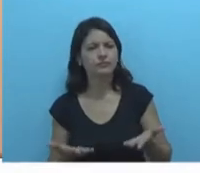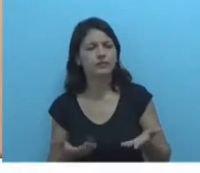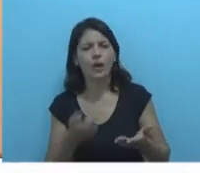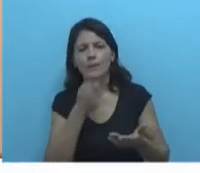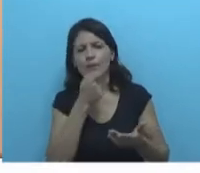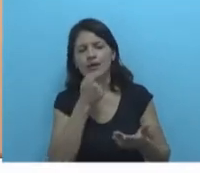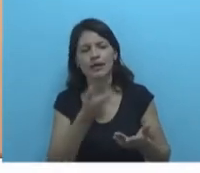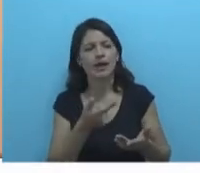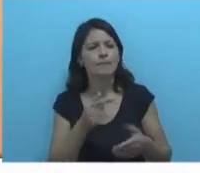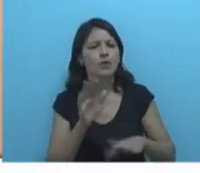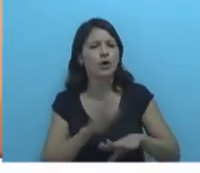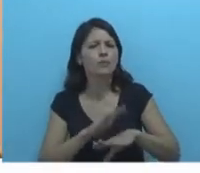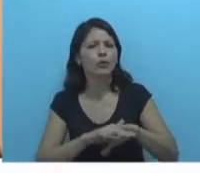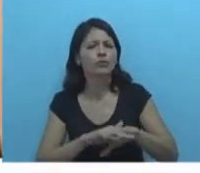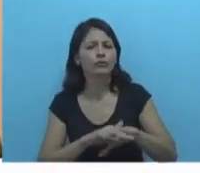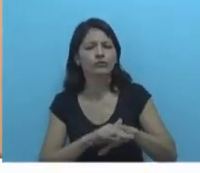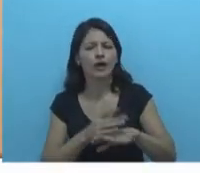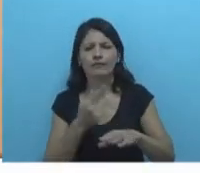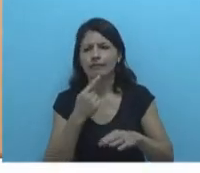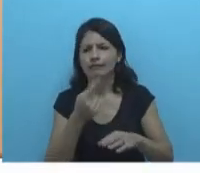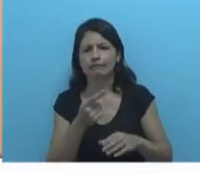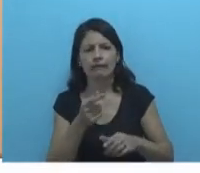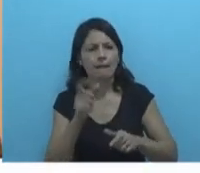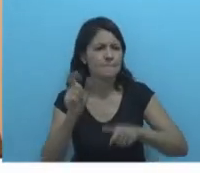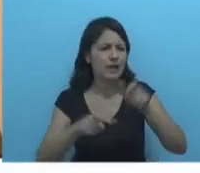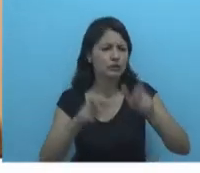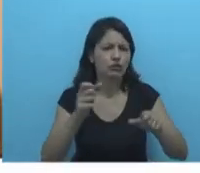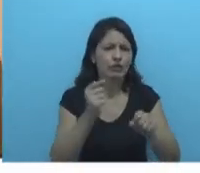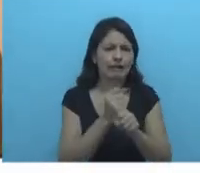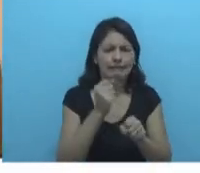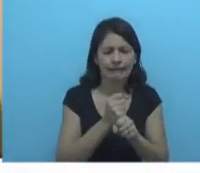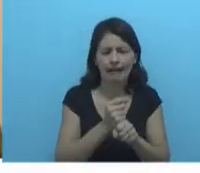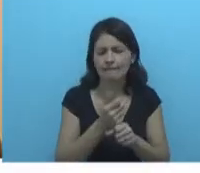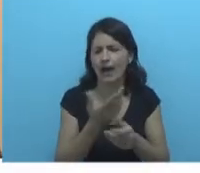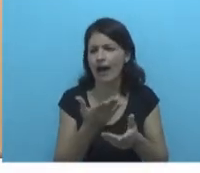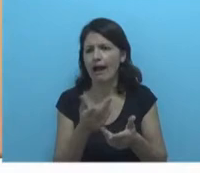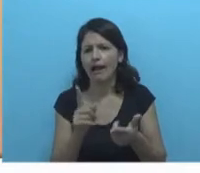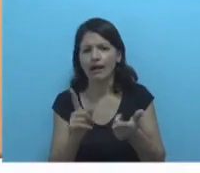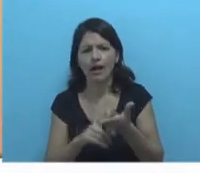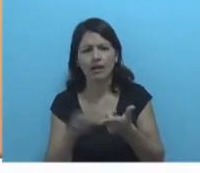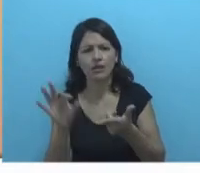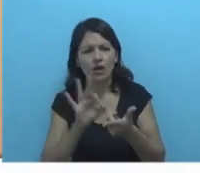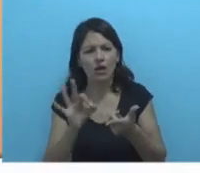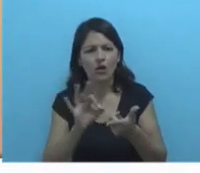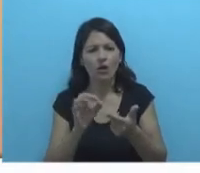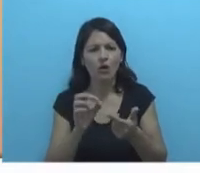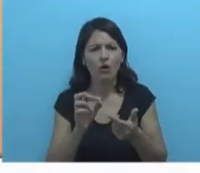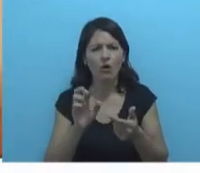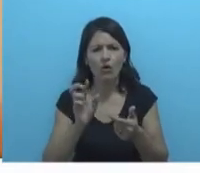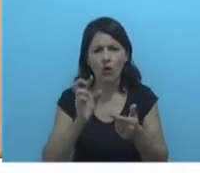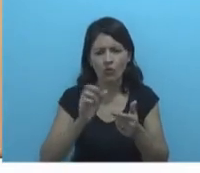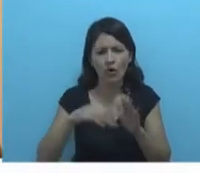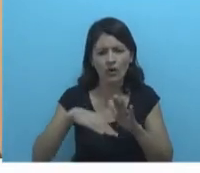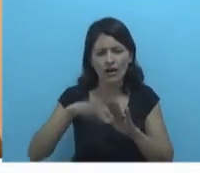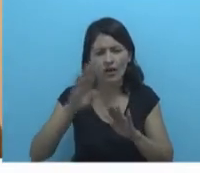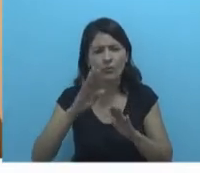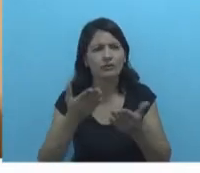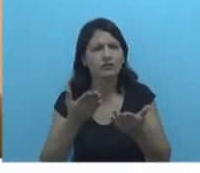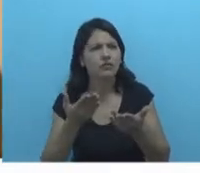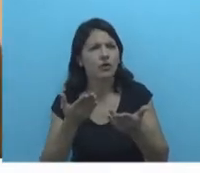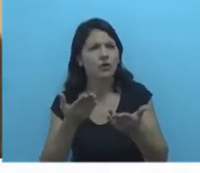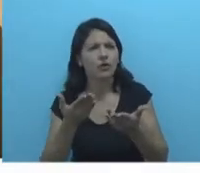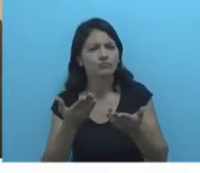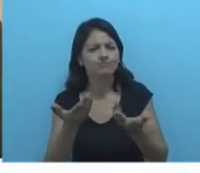la culpa a los trabajadores que con suerte habrán conseguido un 30% de salario. Entonces, con ese nivel